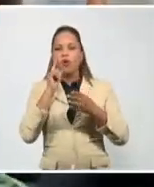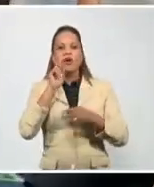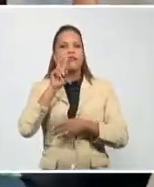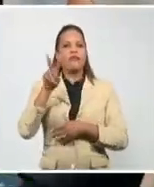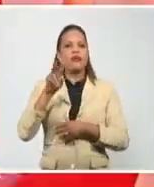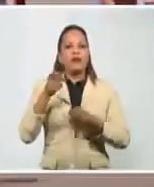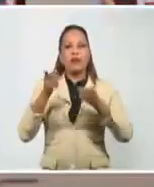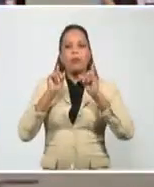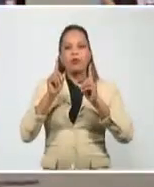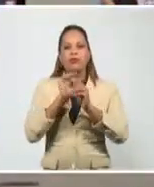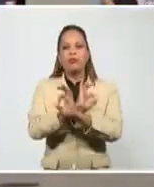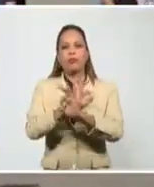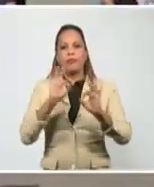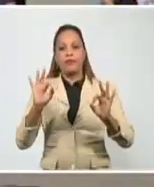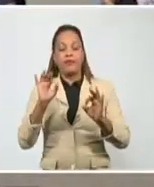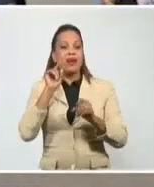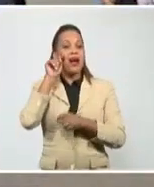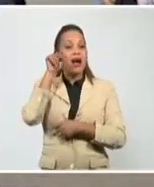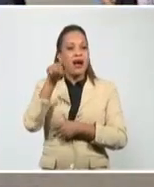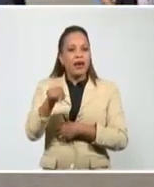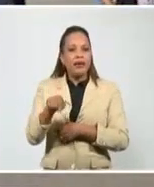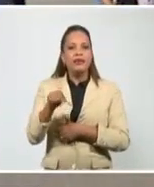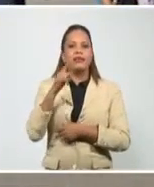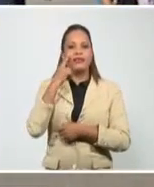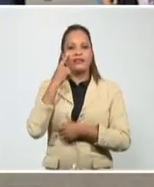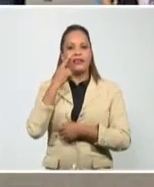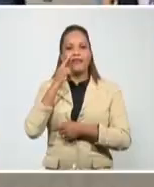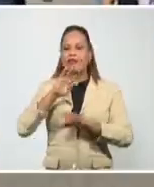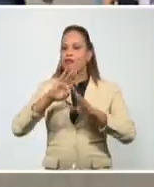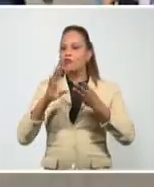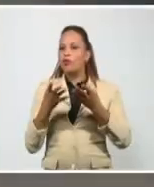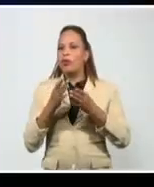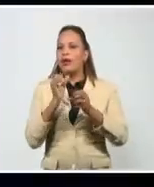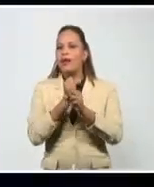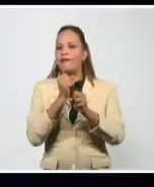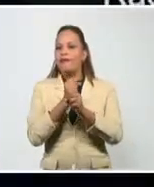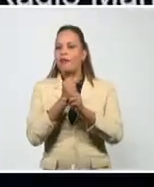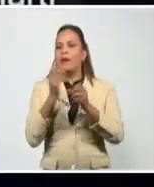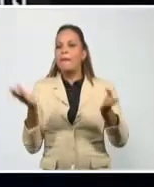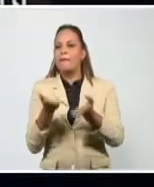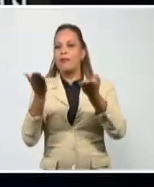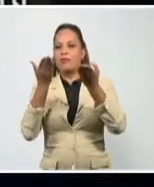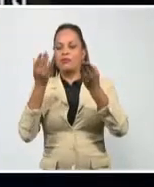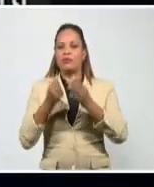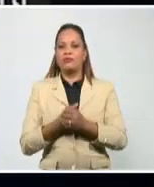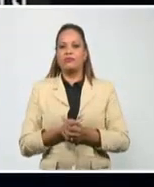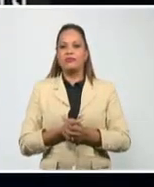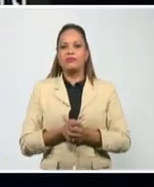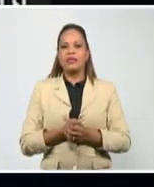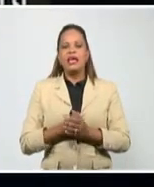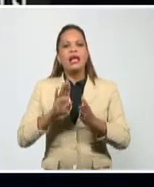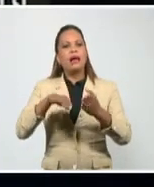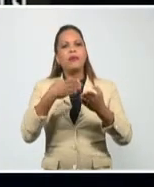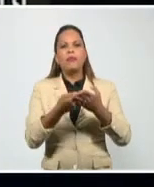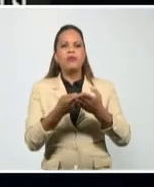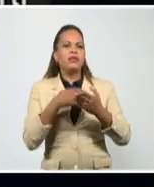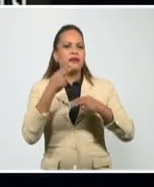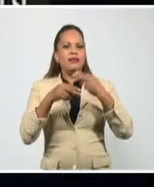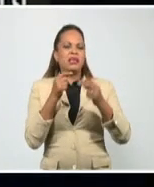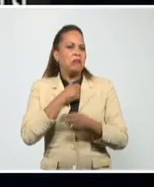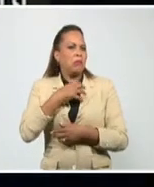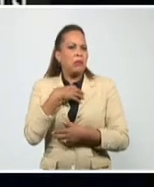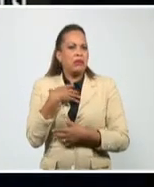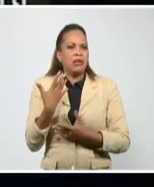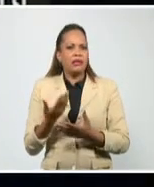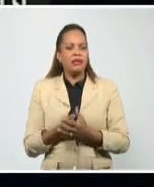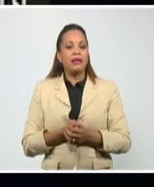políticos específicos y ahí está la esencia de su estrategia de promoción. ¿De qué trata la propuesta que quieres hacer? El llamado es para que